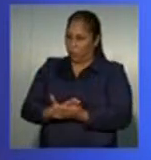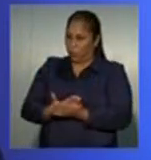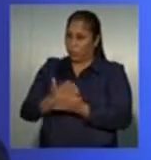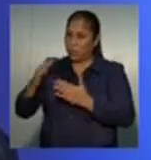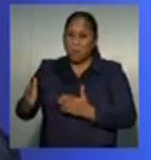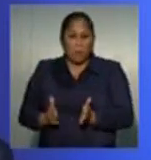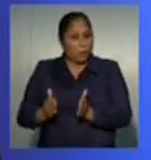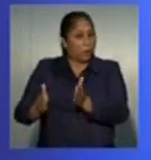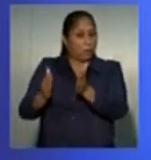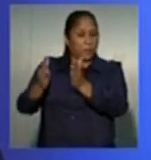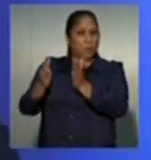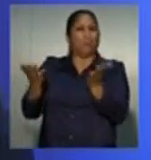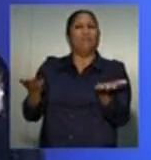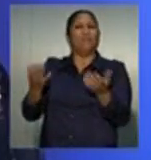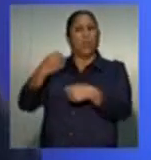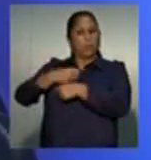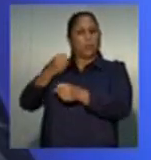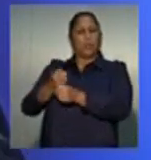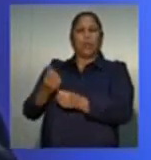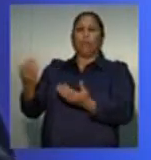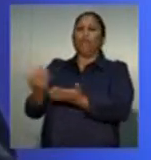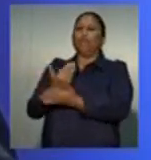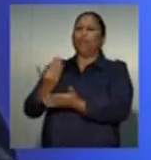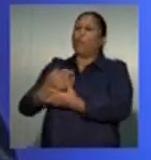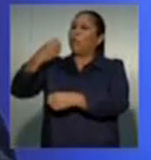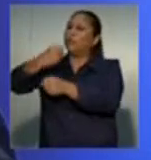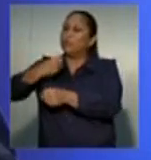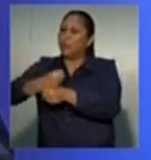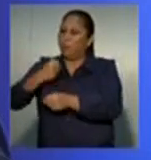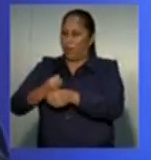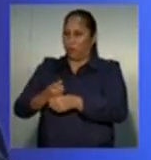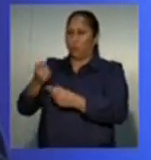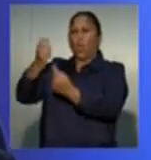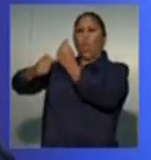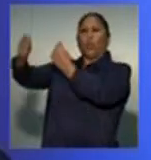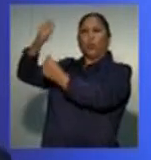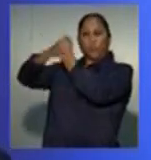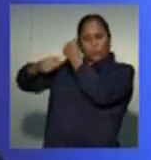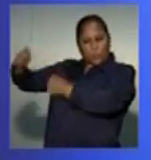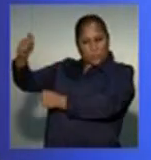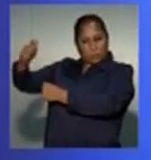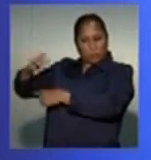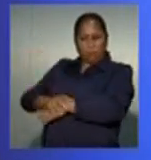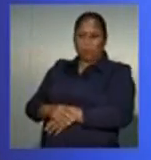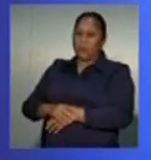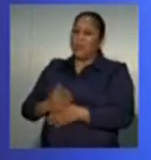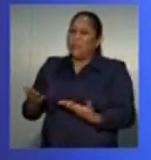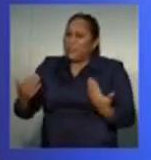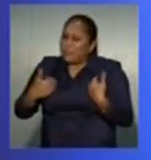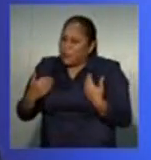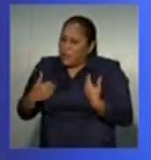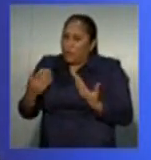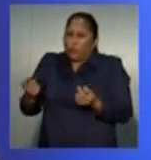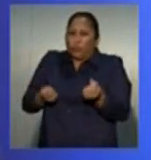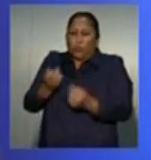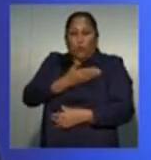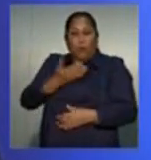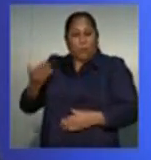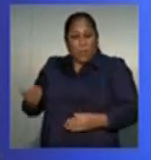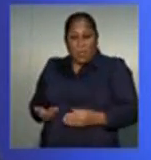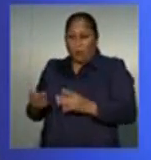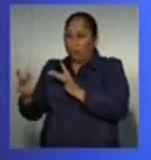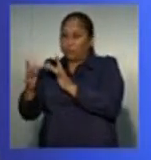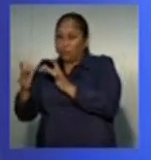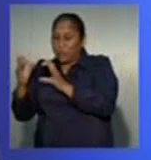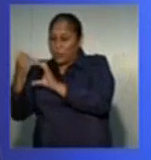camino de crear nuevos trabajos a través del turismo el camino de tener un gobierno electrónico para